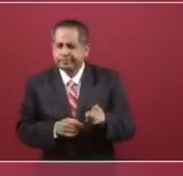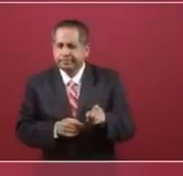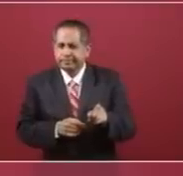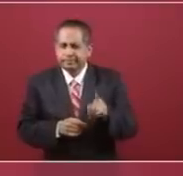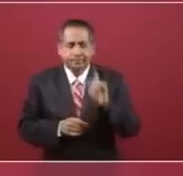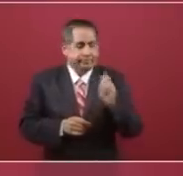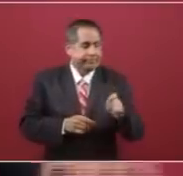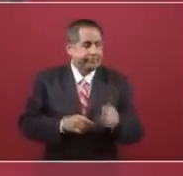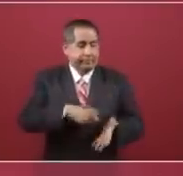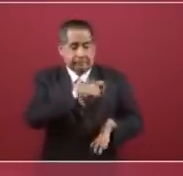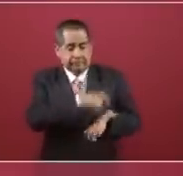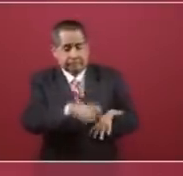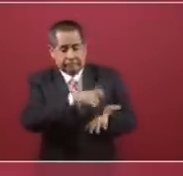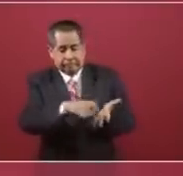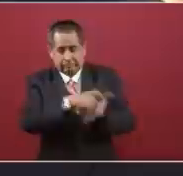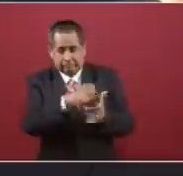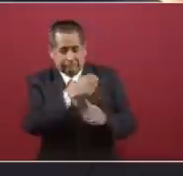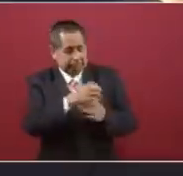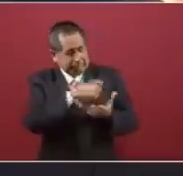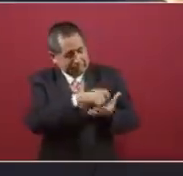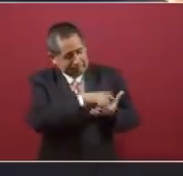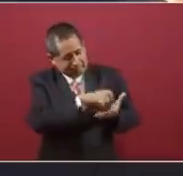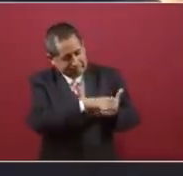significa comprar equipo,